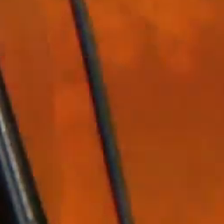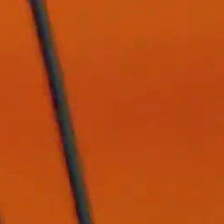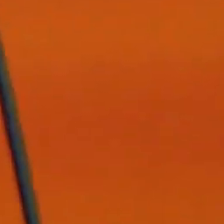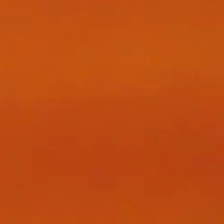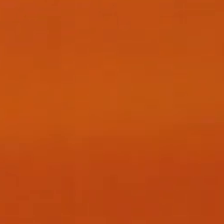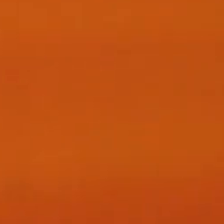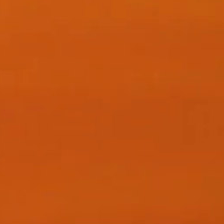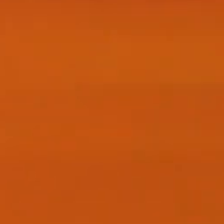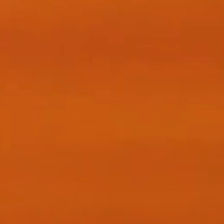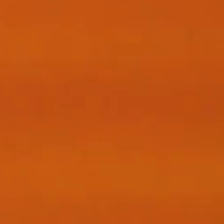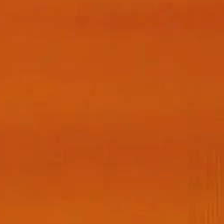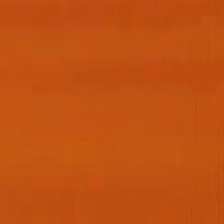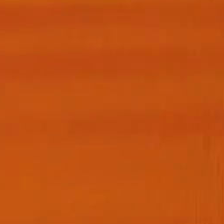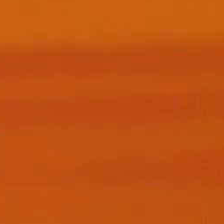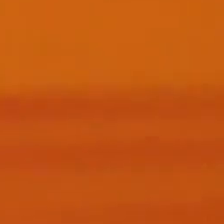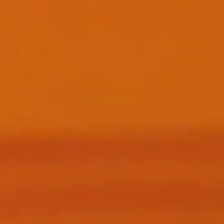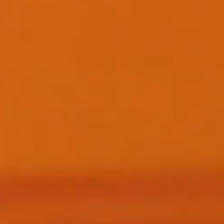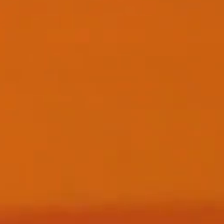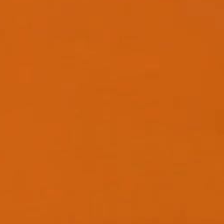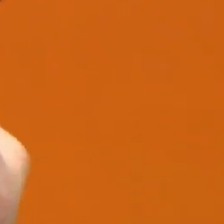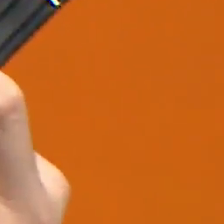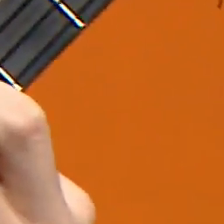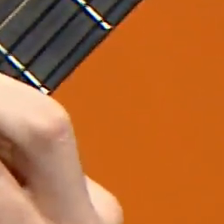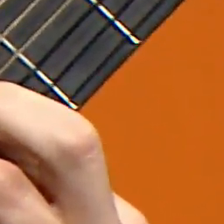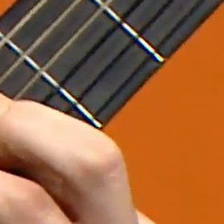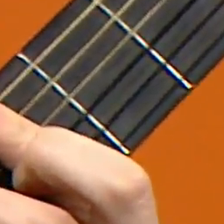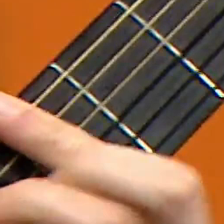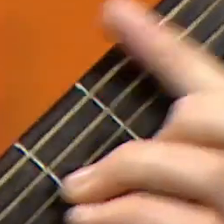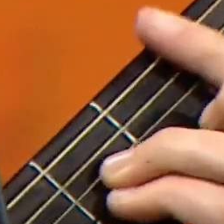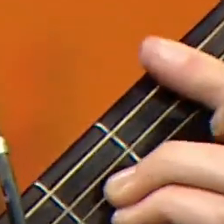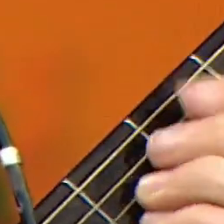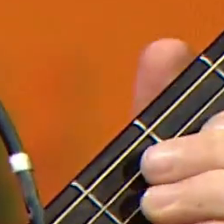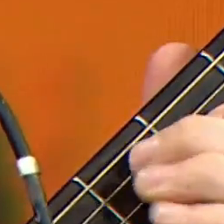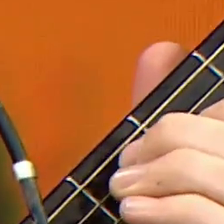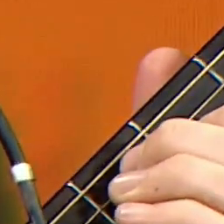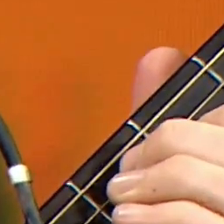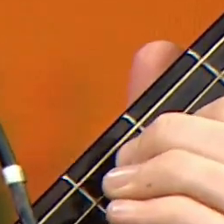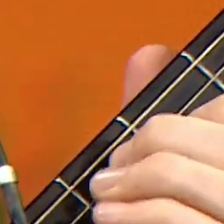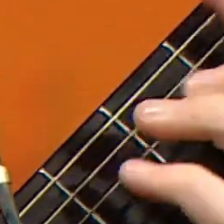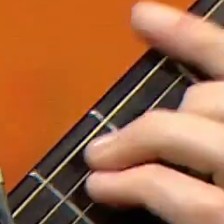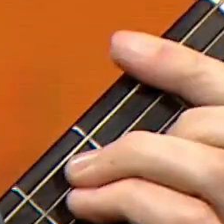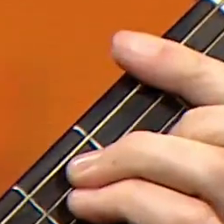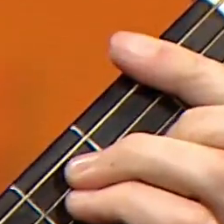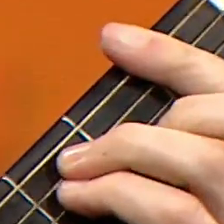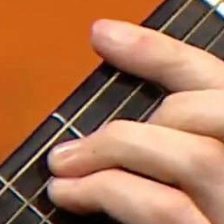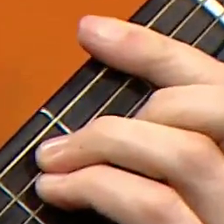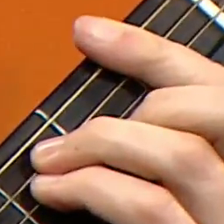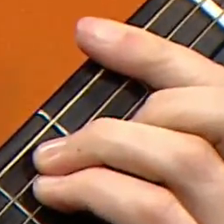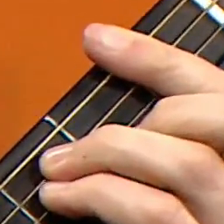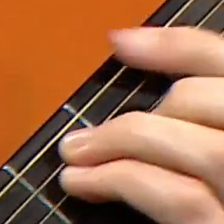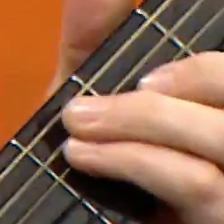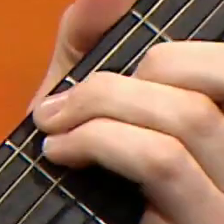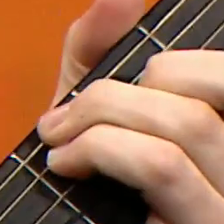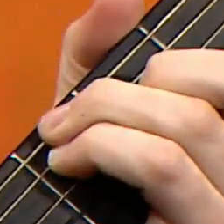No quiero olvidarte, no quiero mil respuestas. Tengo